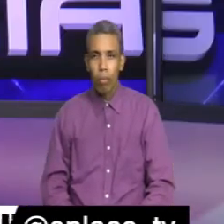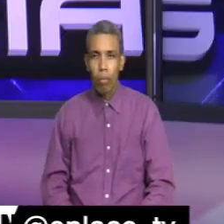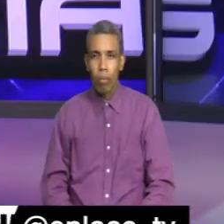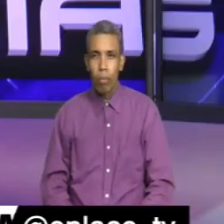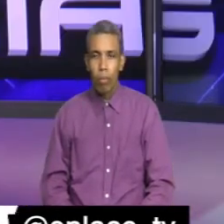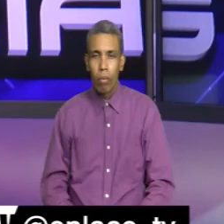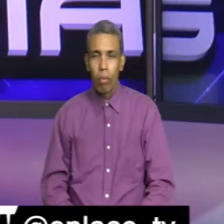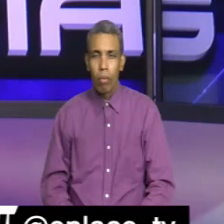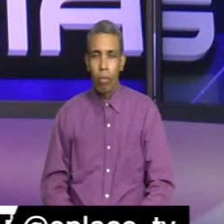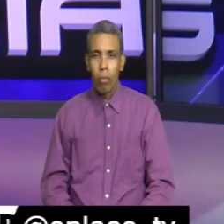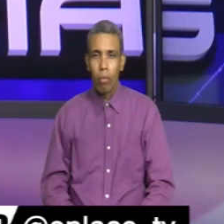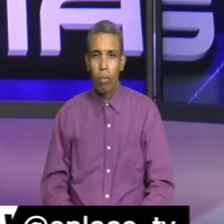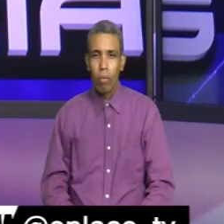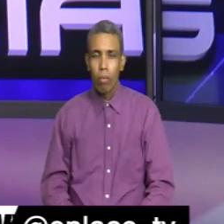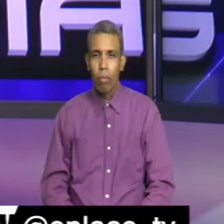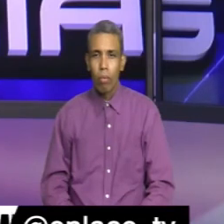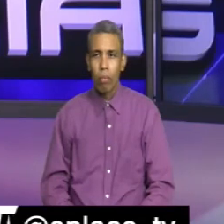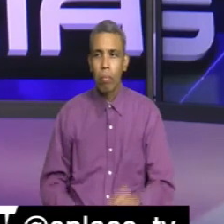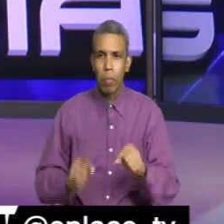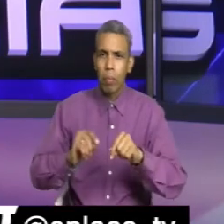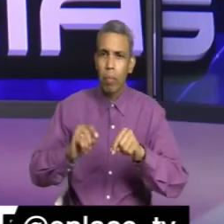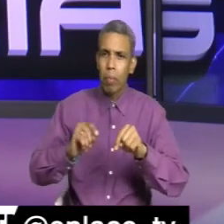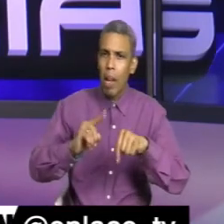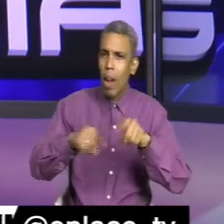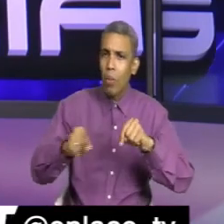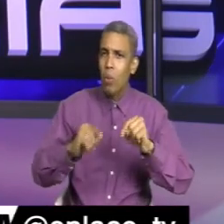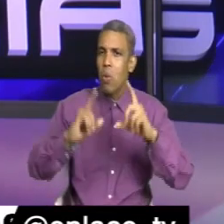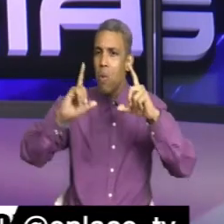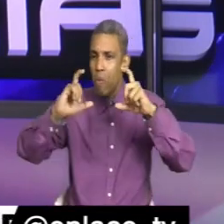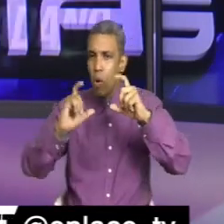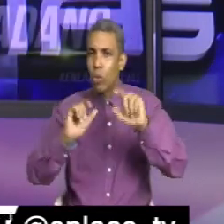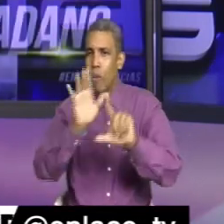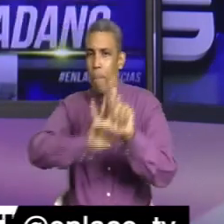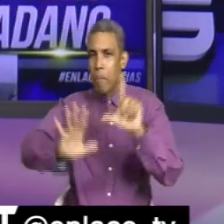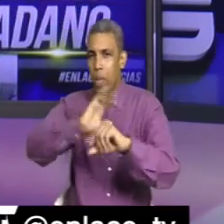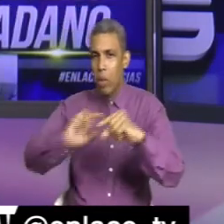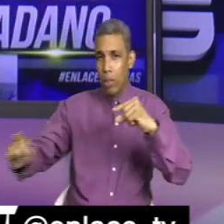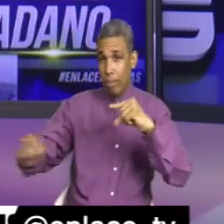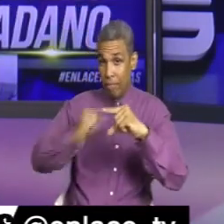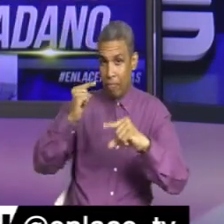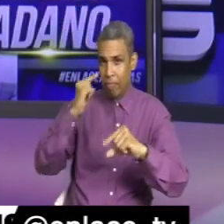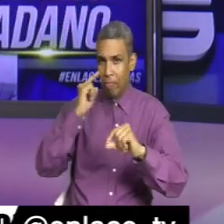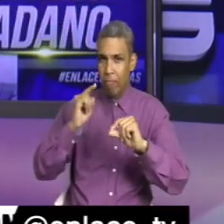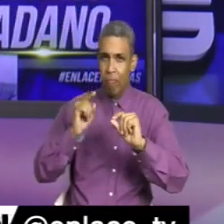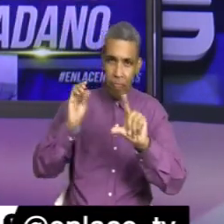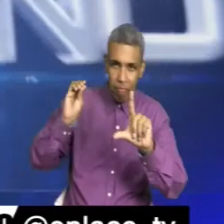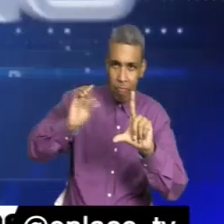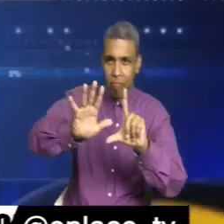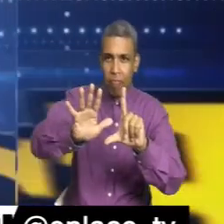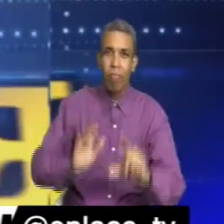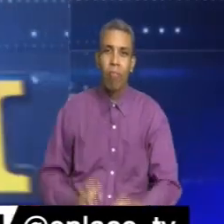En nuestra sección de Reportero Ciudadano, conozcan más quejas y denuncias de la comunidad.